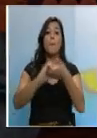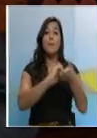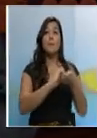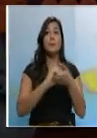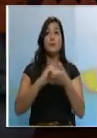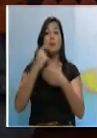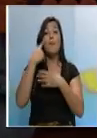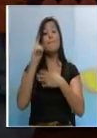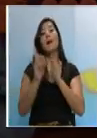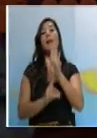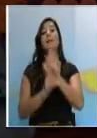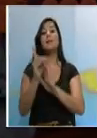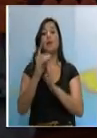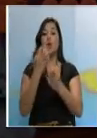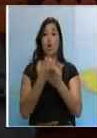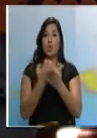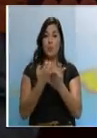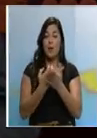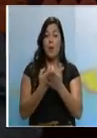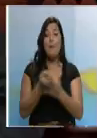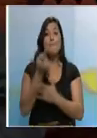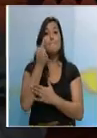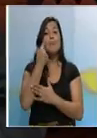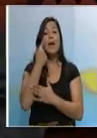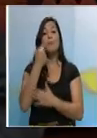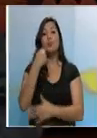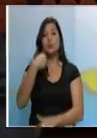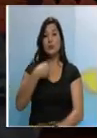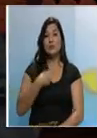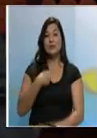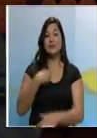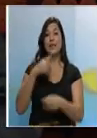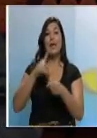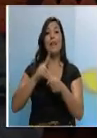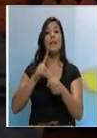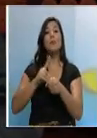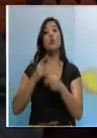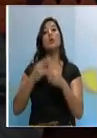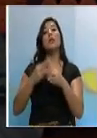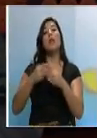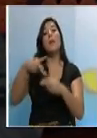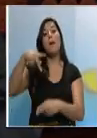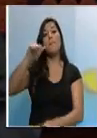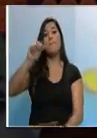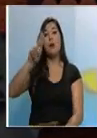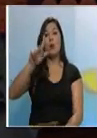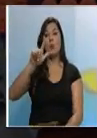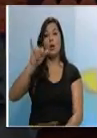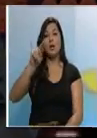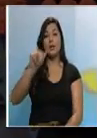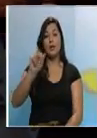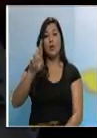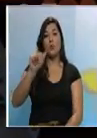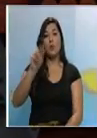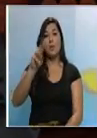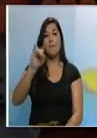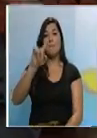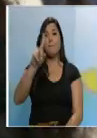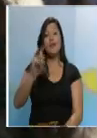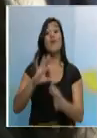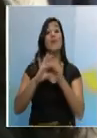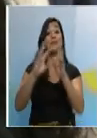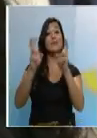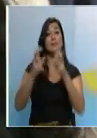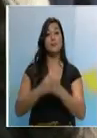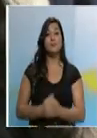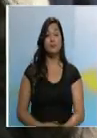para el desarrollo económico. Veamos lo que nos dice la diputada Paulina Ramírez sobre este tema. Hoy